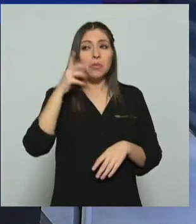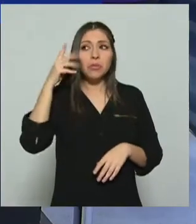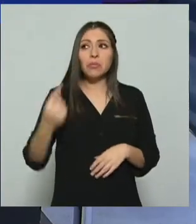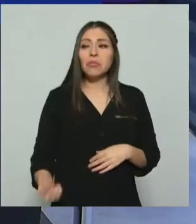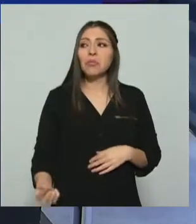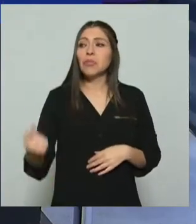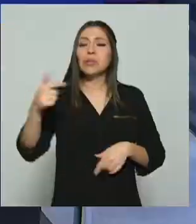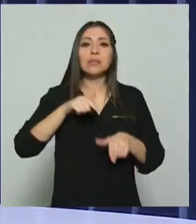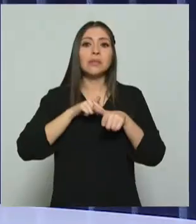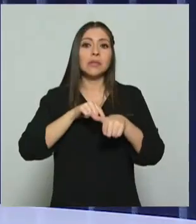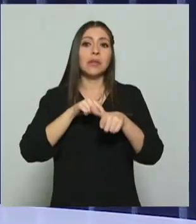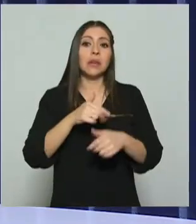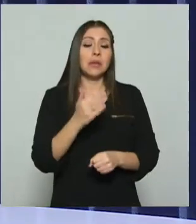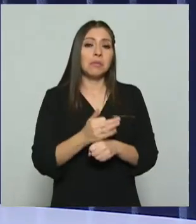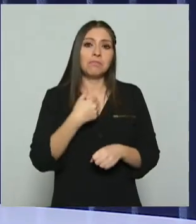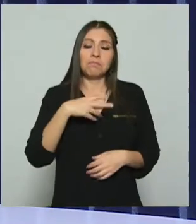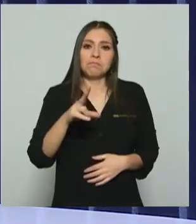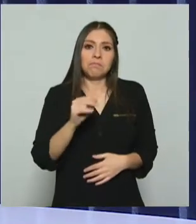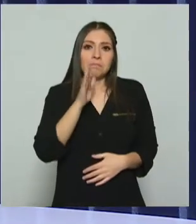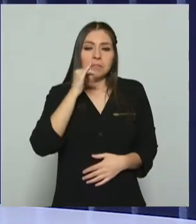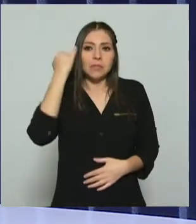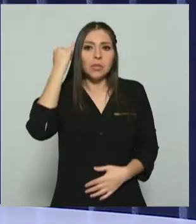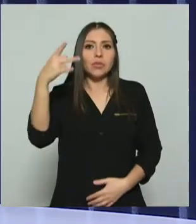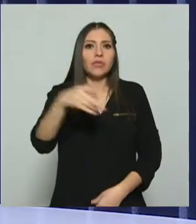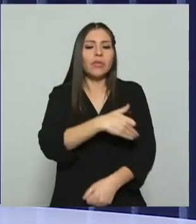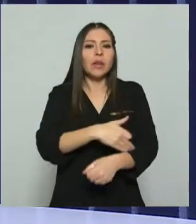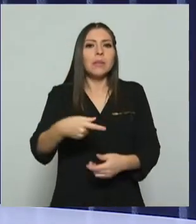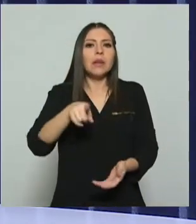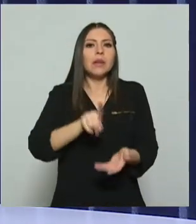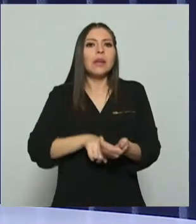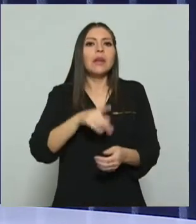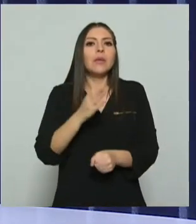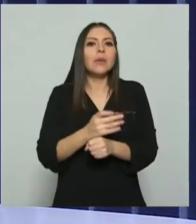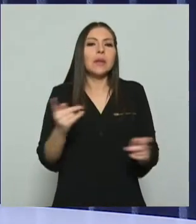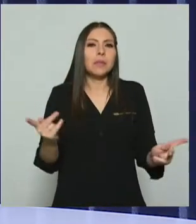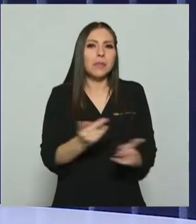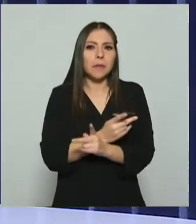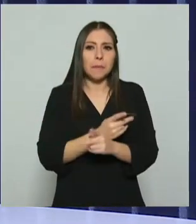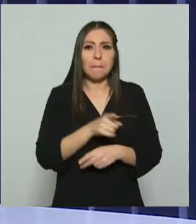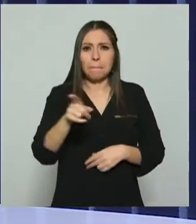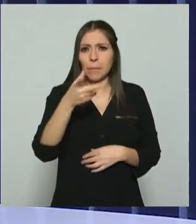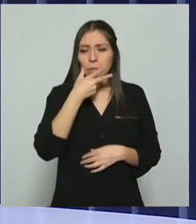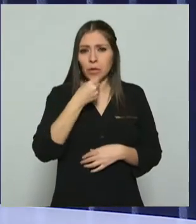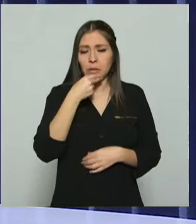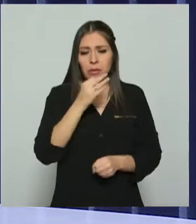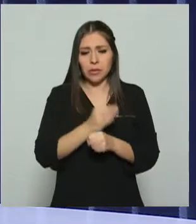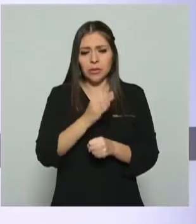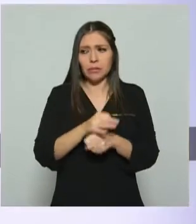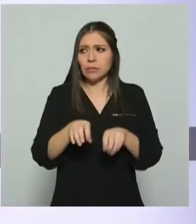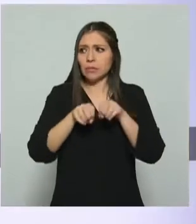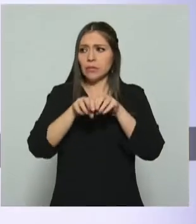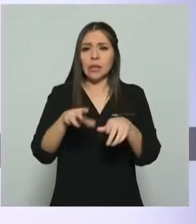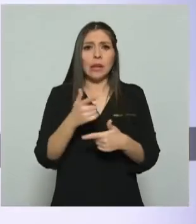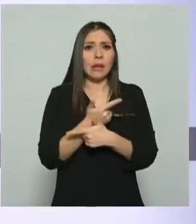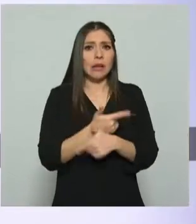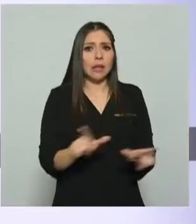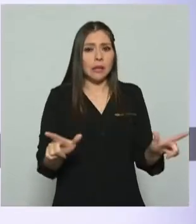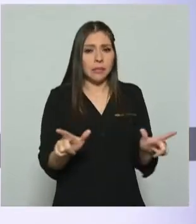haciéndolo. No me imagino en este momento lo que ha de estar viviendo la familia. Tengo entendido que este chico está libre. Está sujeto a proceso, sí, pero en